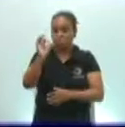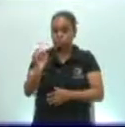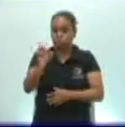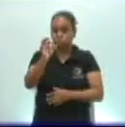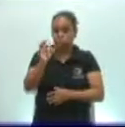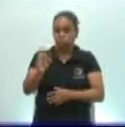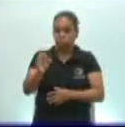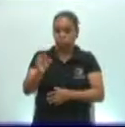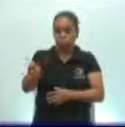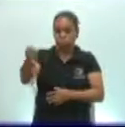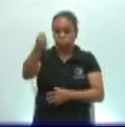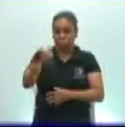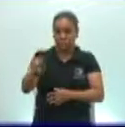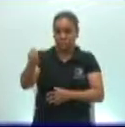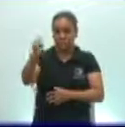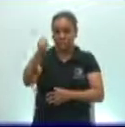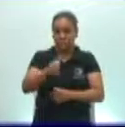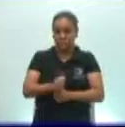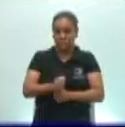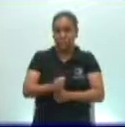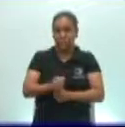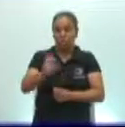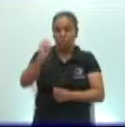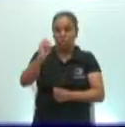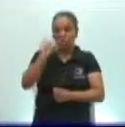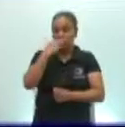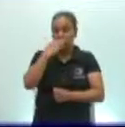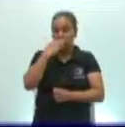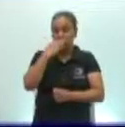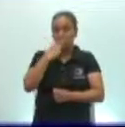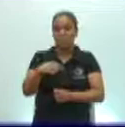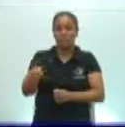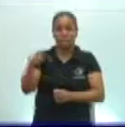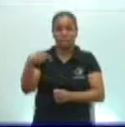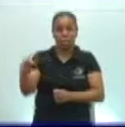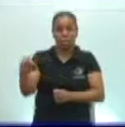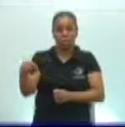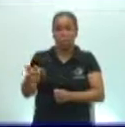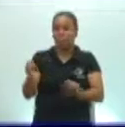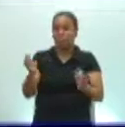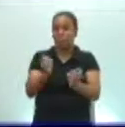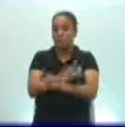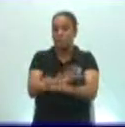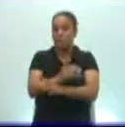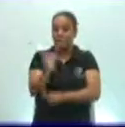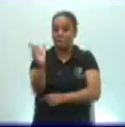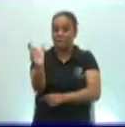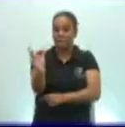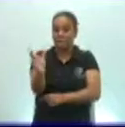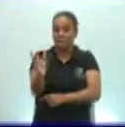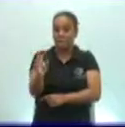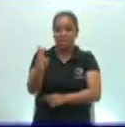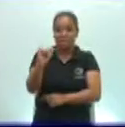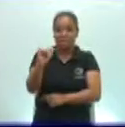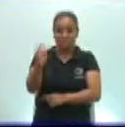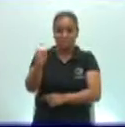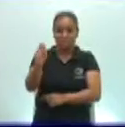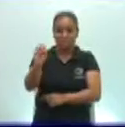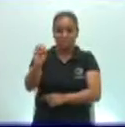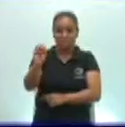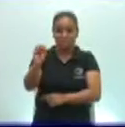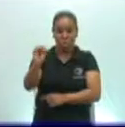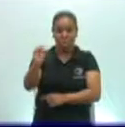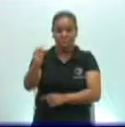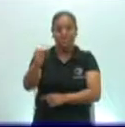químico oxígeno. Y fíjense que le he señalado en color blanco diatómica y dos átomos. ¿Por qué? Porque es importante que ustedes